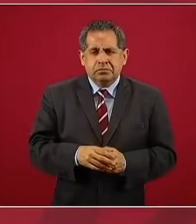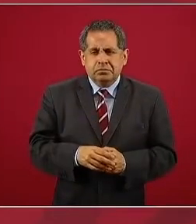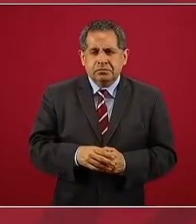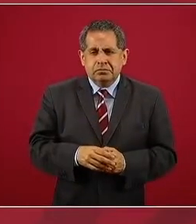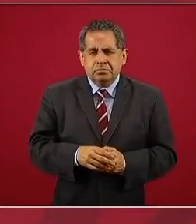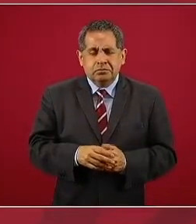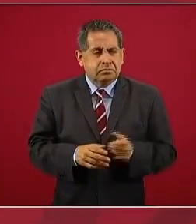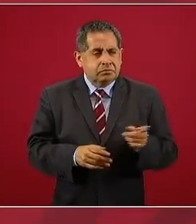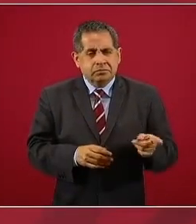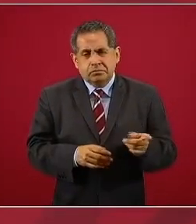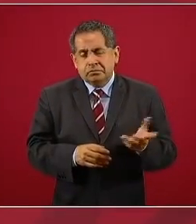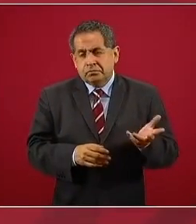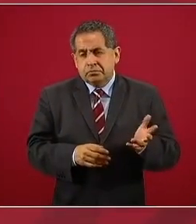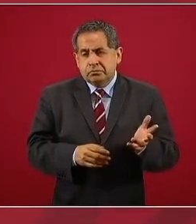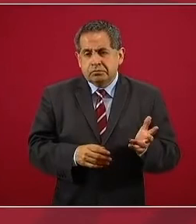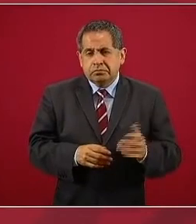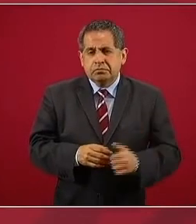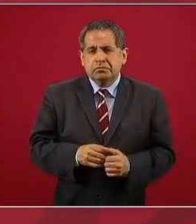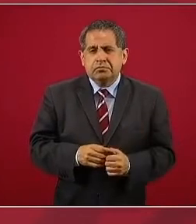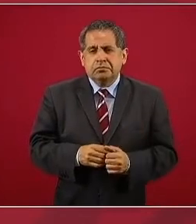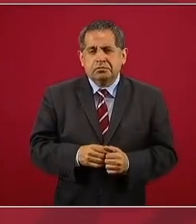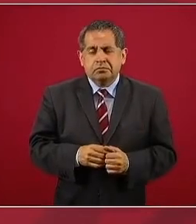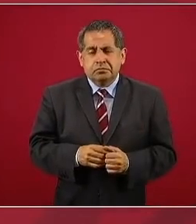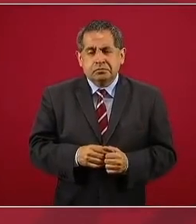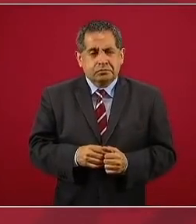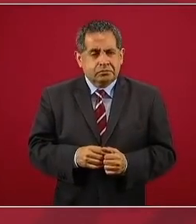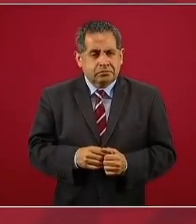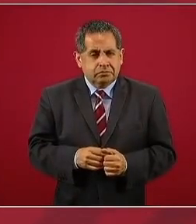y eso es cosa de que se